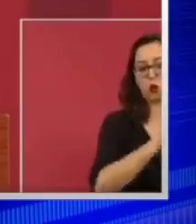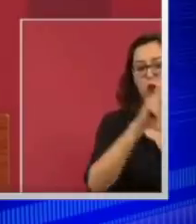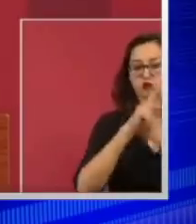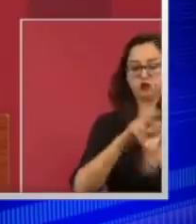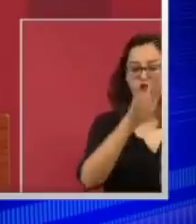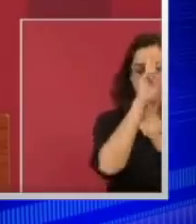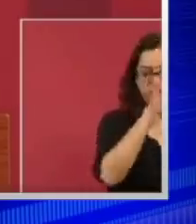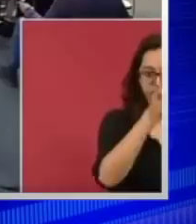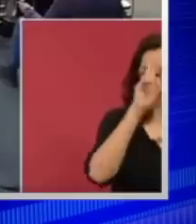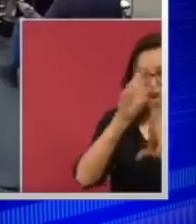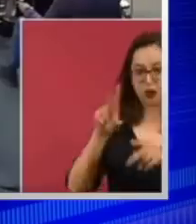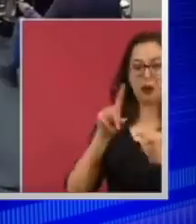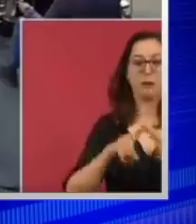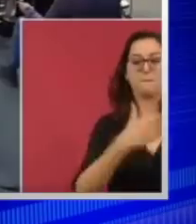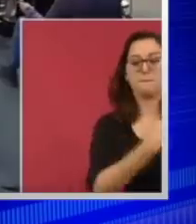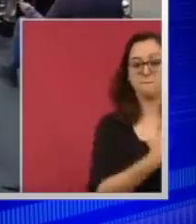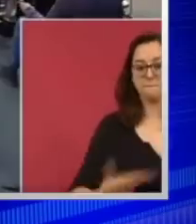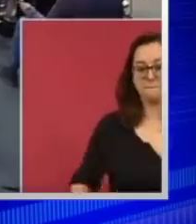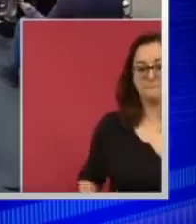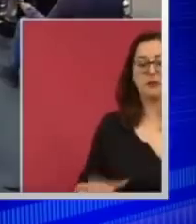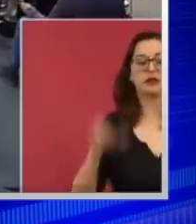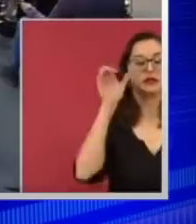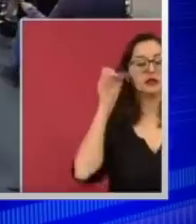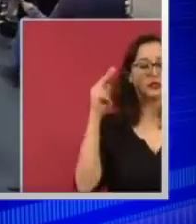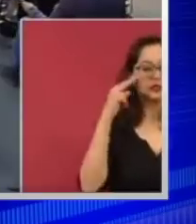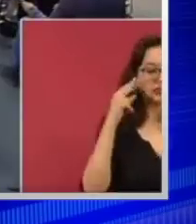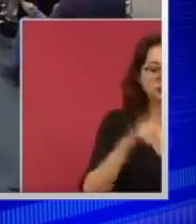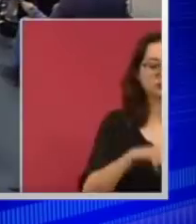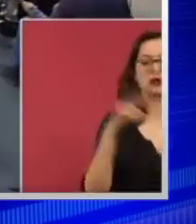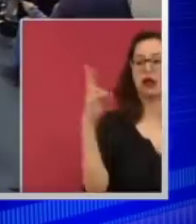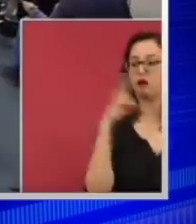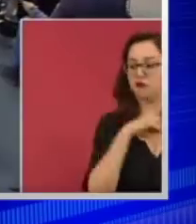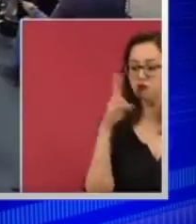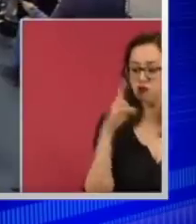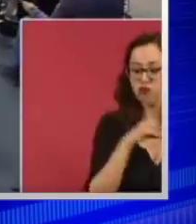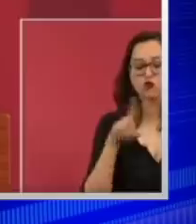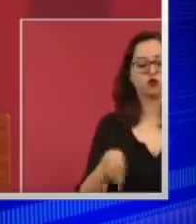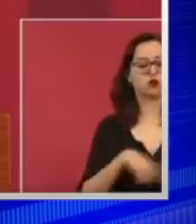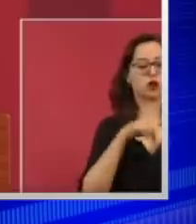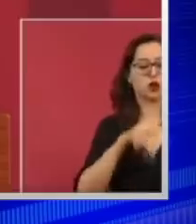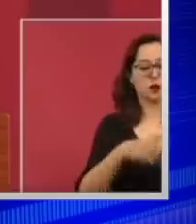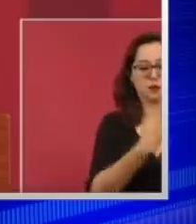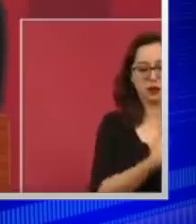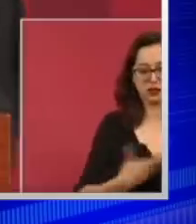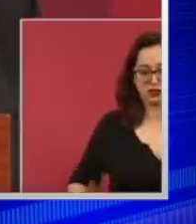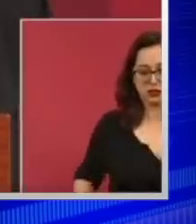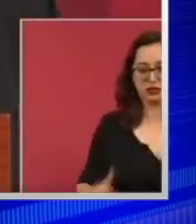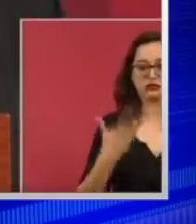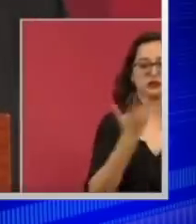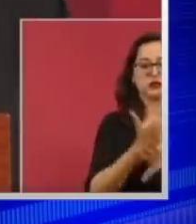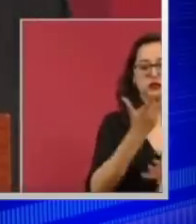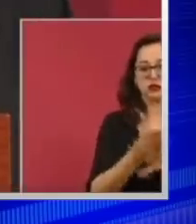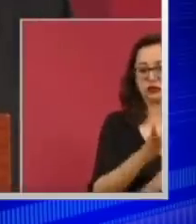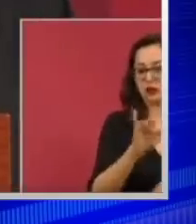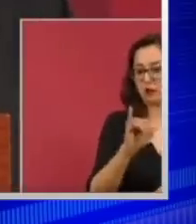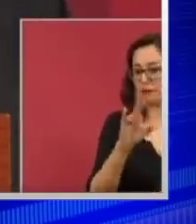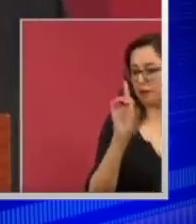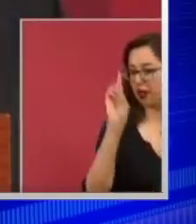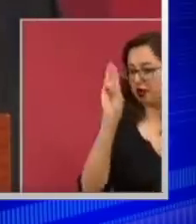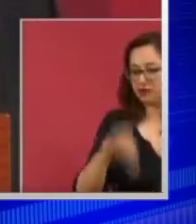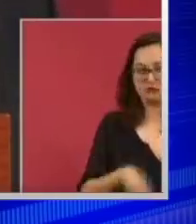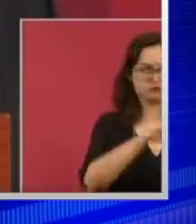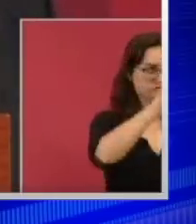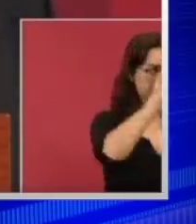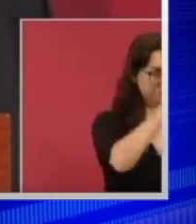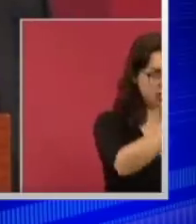chiná la presidente de rusia el presidente baile de eeuu